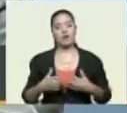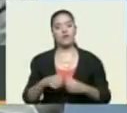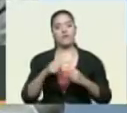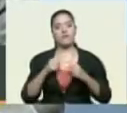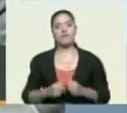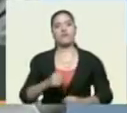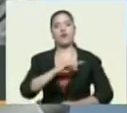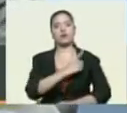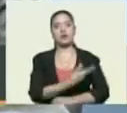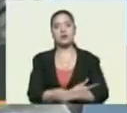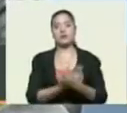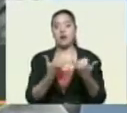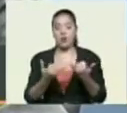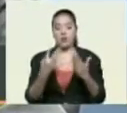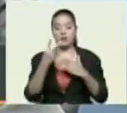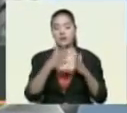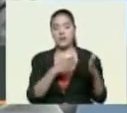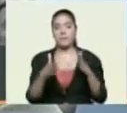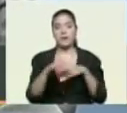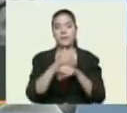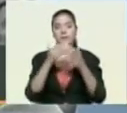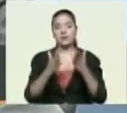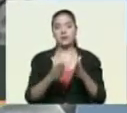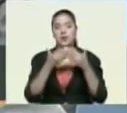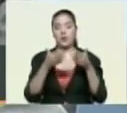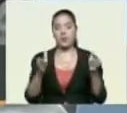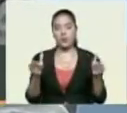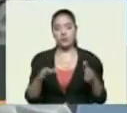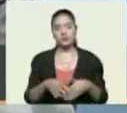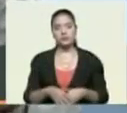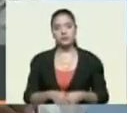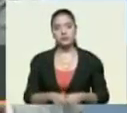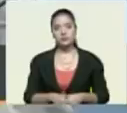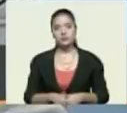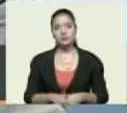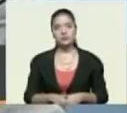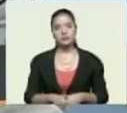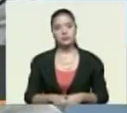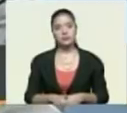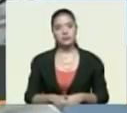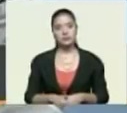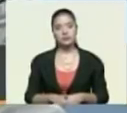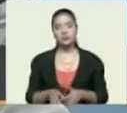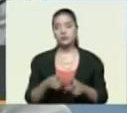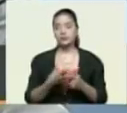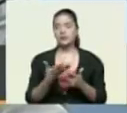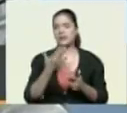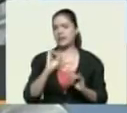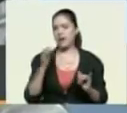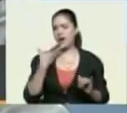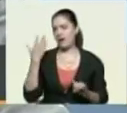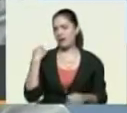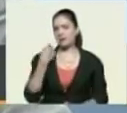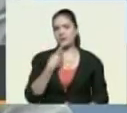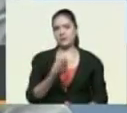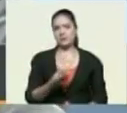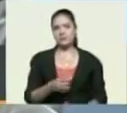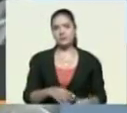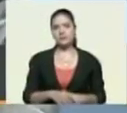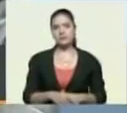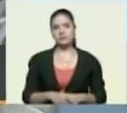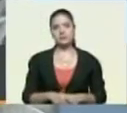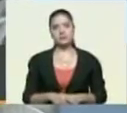fortalecer esta acción del Ministerio Público, por lo que ya citamos anteriormente.